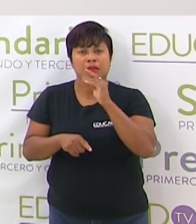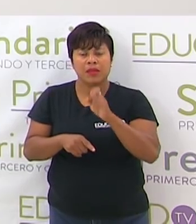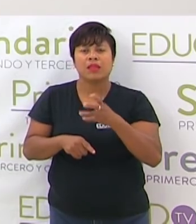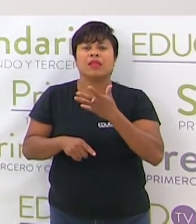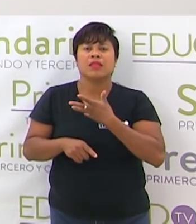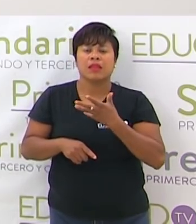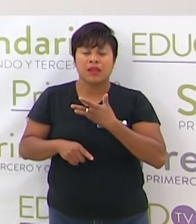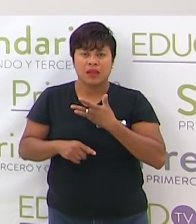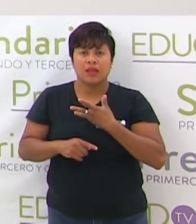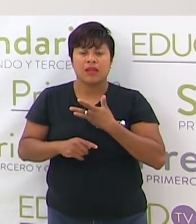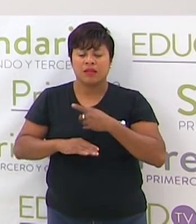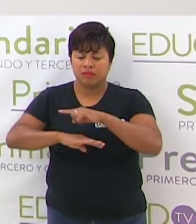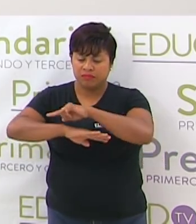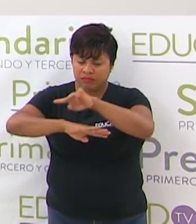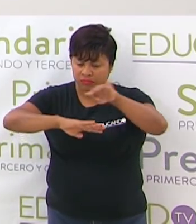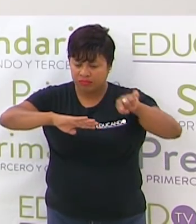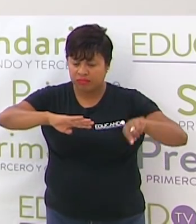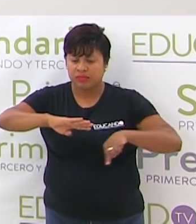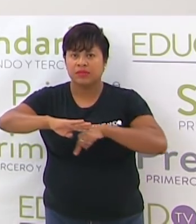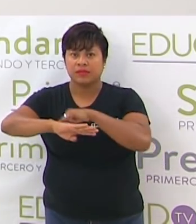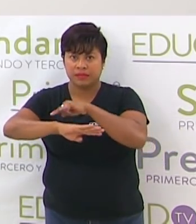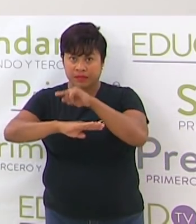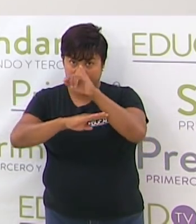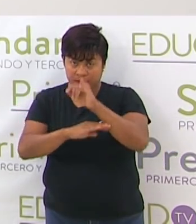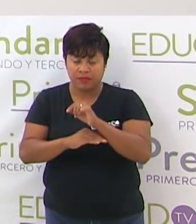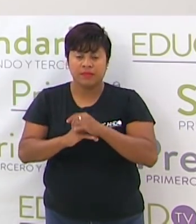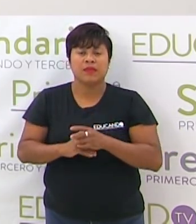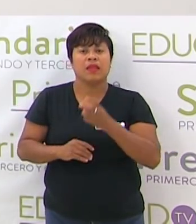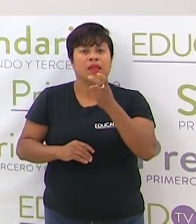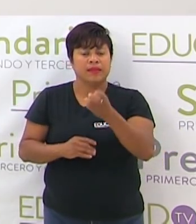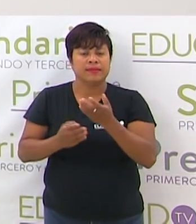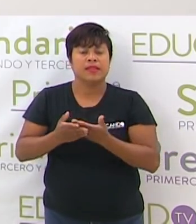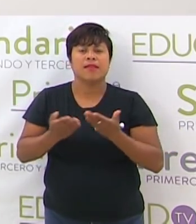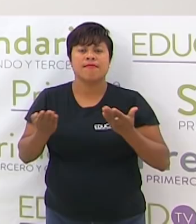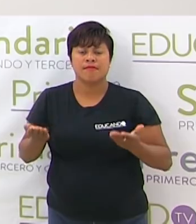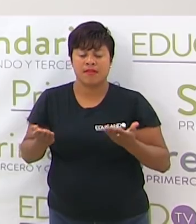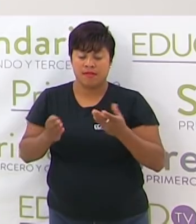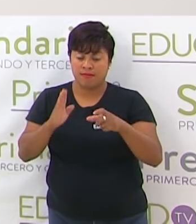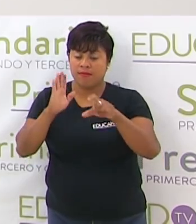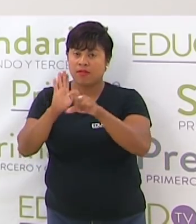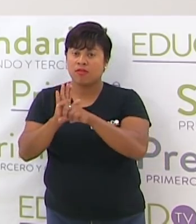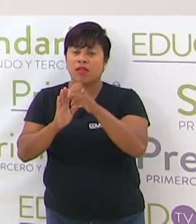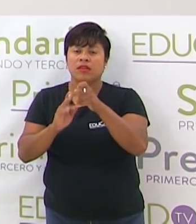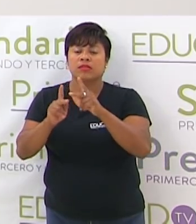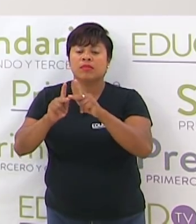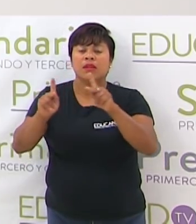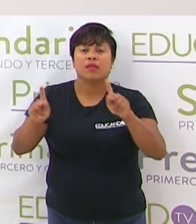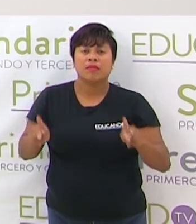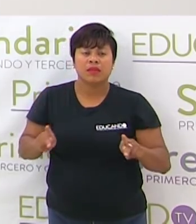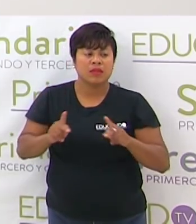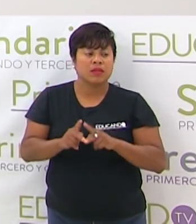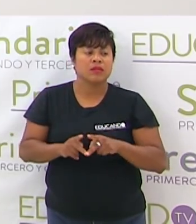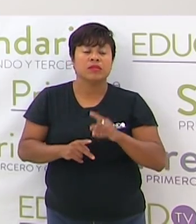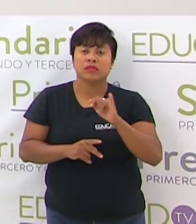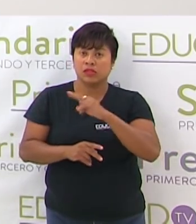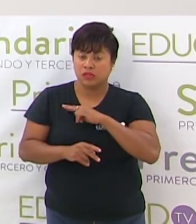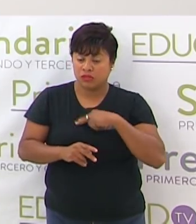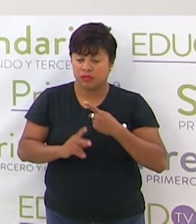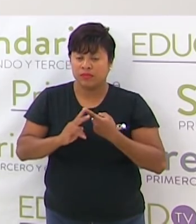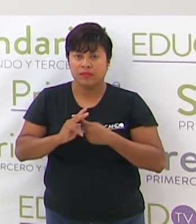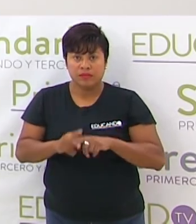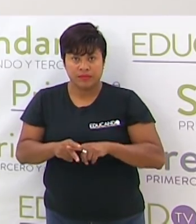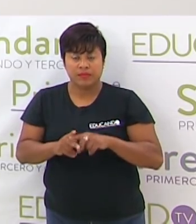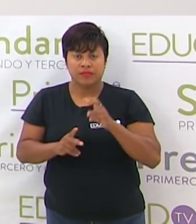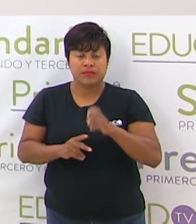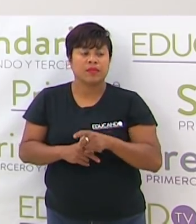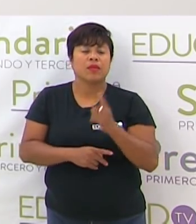es lo que tiene alrededor, ¿sí? En este caso, esta figura tendría un perímetro de, si empezamos a